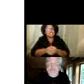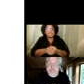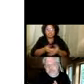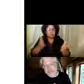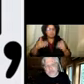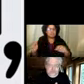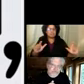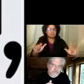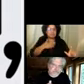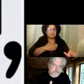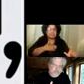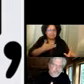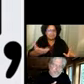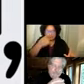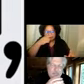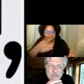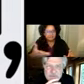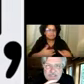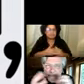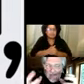emocionadísimo. Vamos a ver la próxima página, por favor.